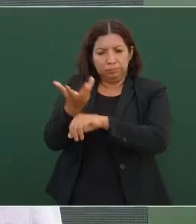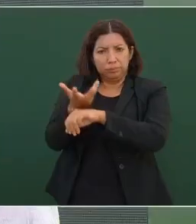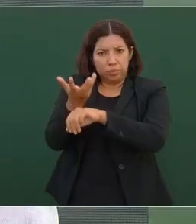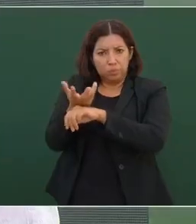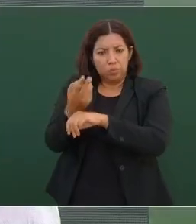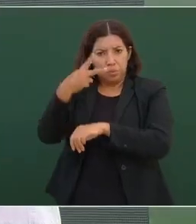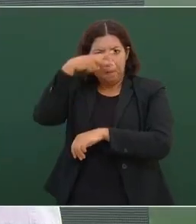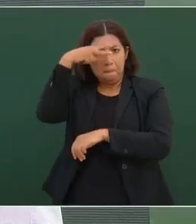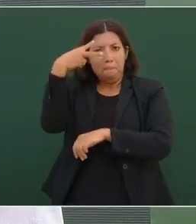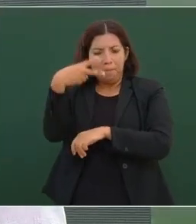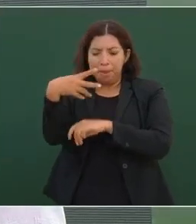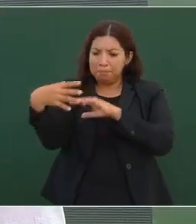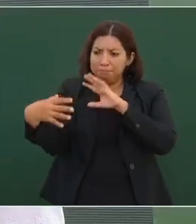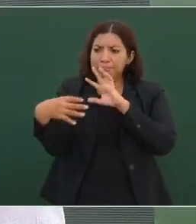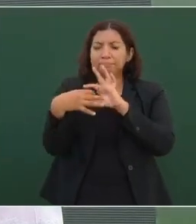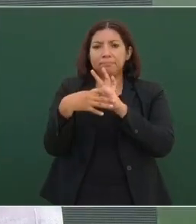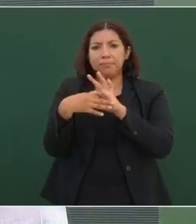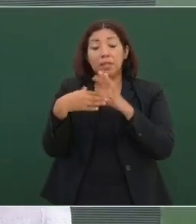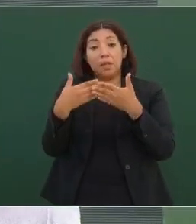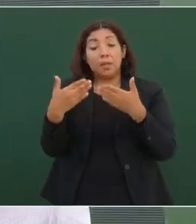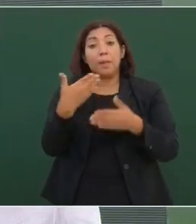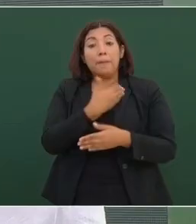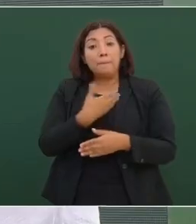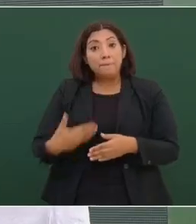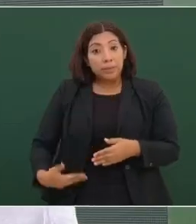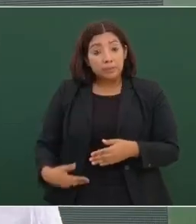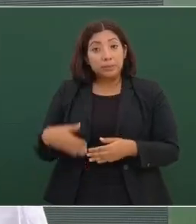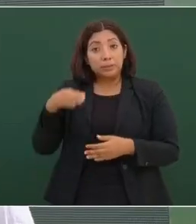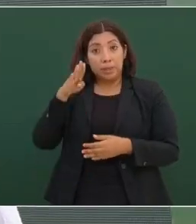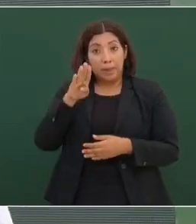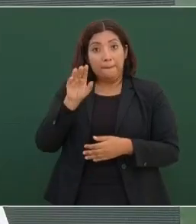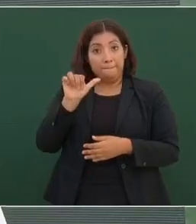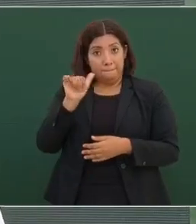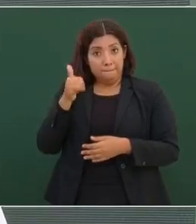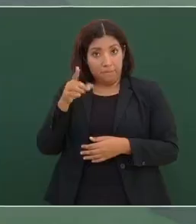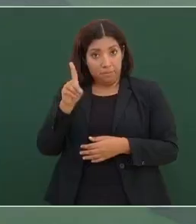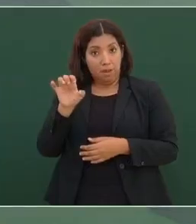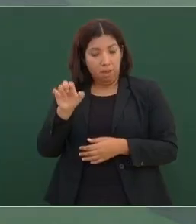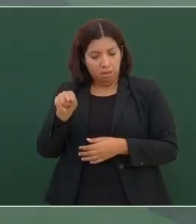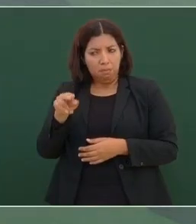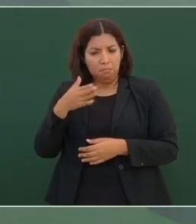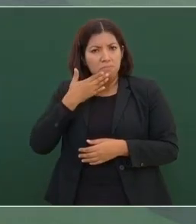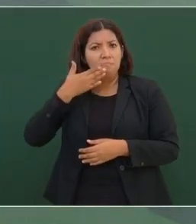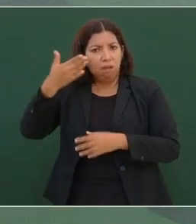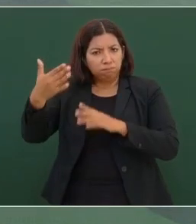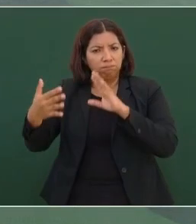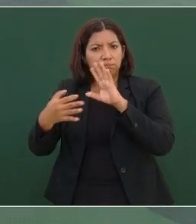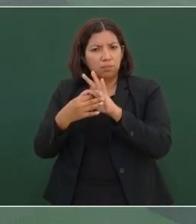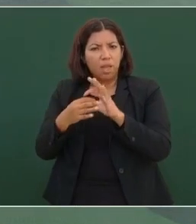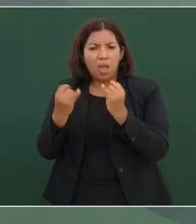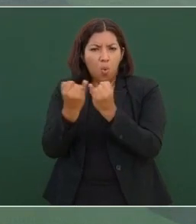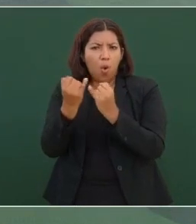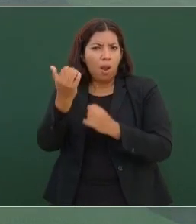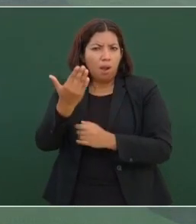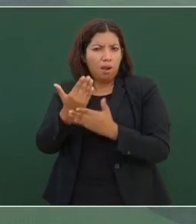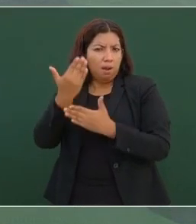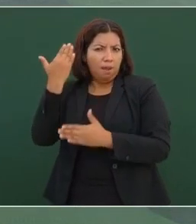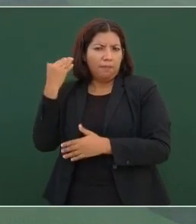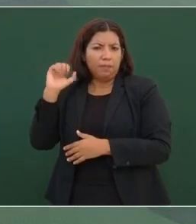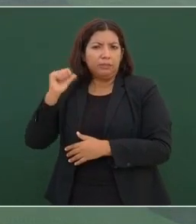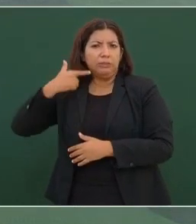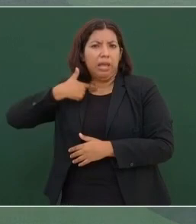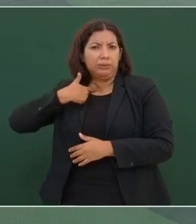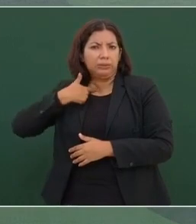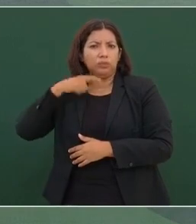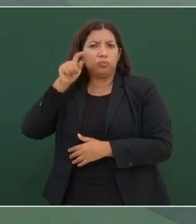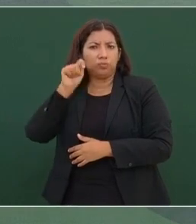presidente Biden, incluso con el presidente Trump, logramos una relación de respeto y eso